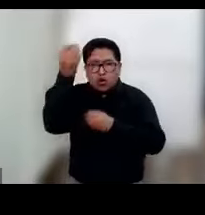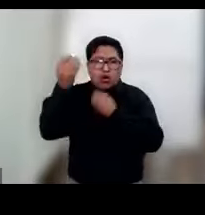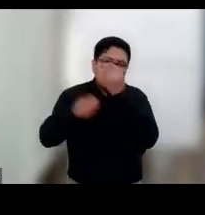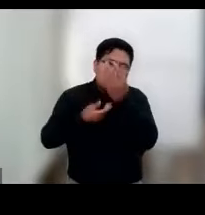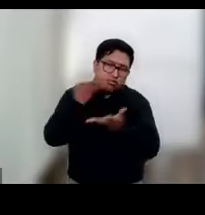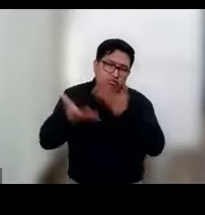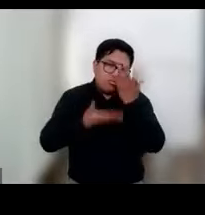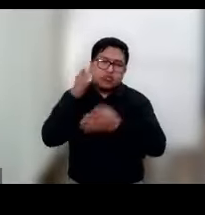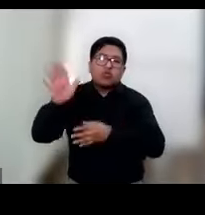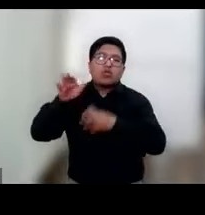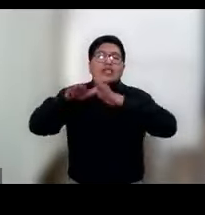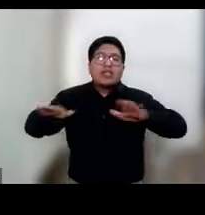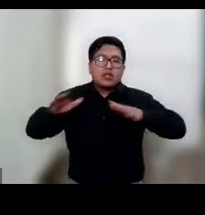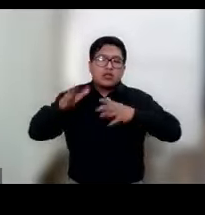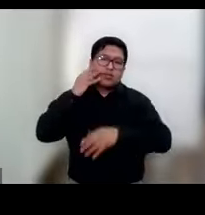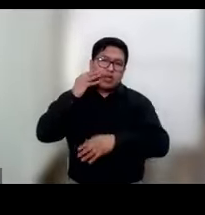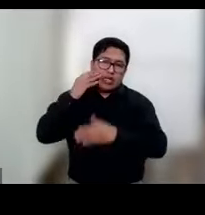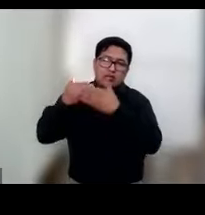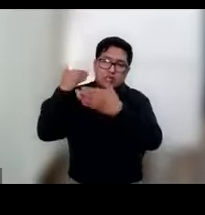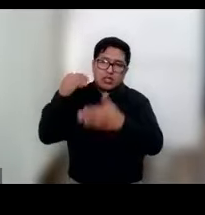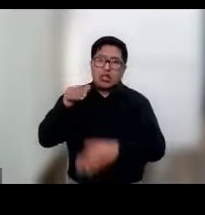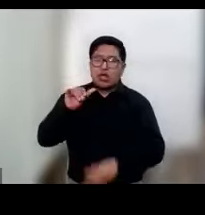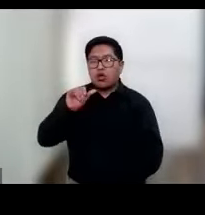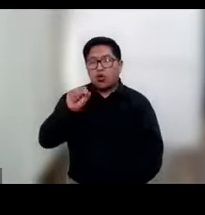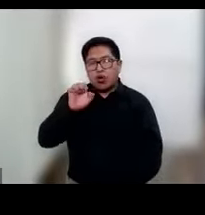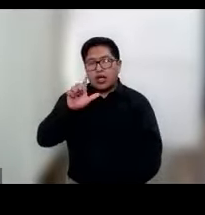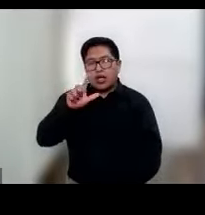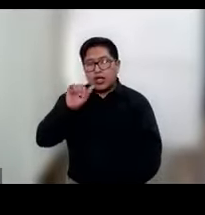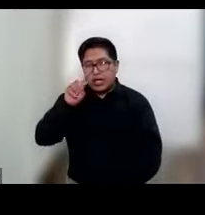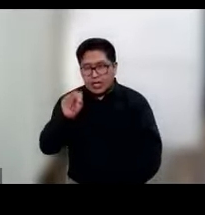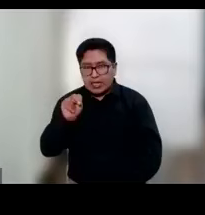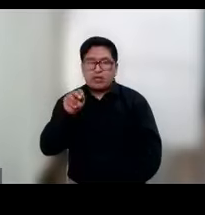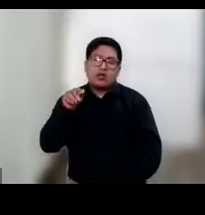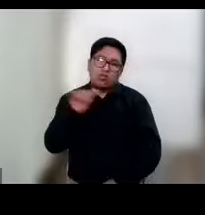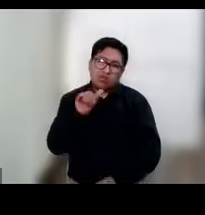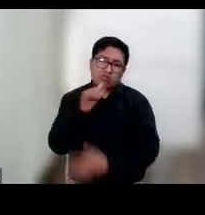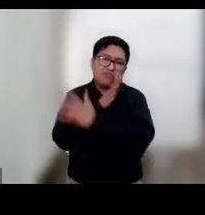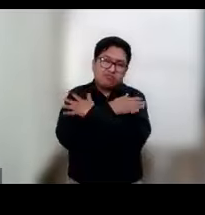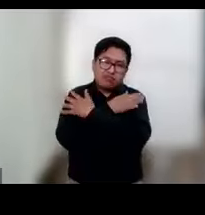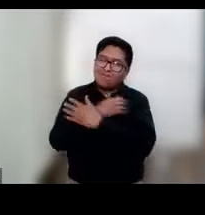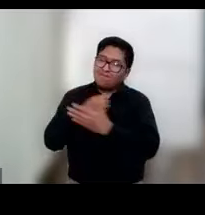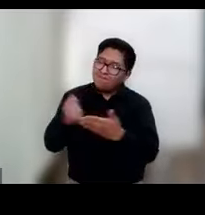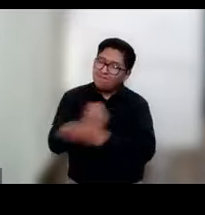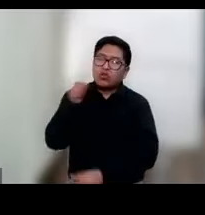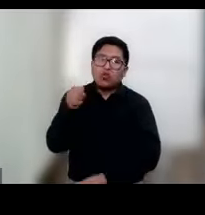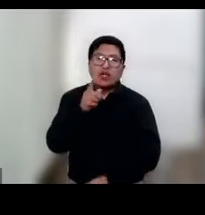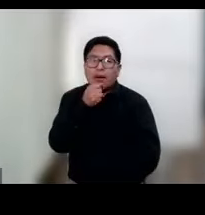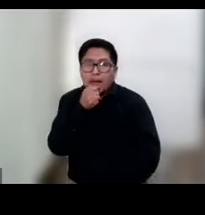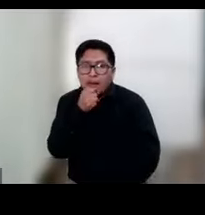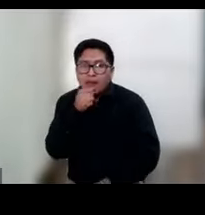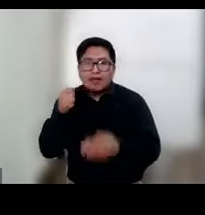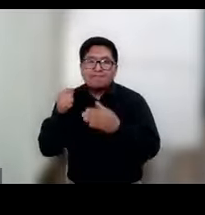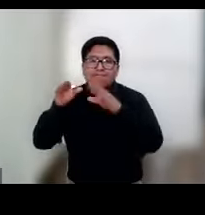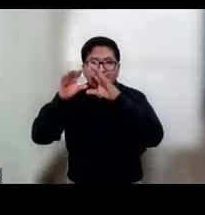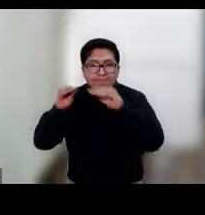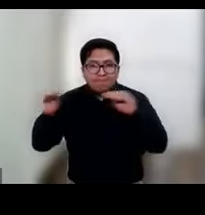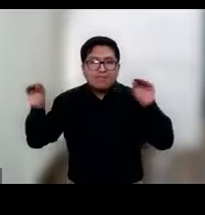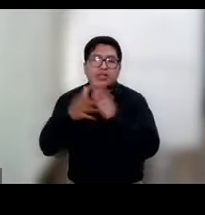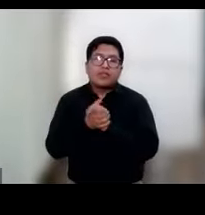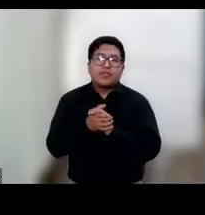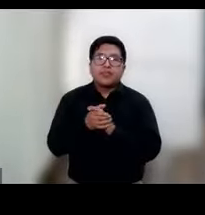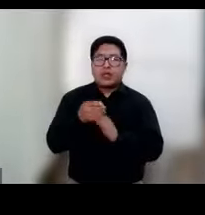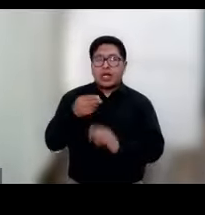jocelyn también un saludo para ti aunque no hayamos tenido la suerte de escucharte al compañero que me antecedió